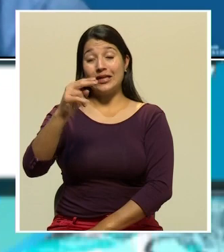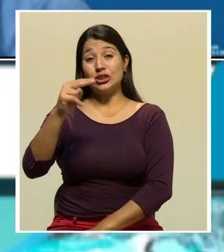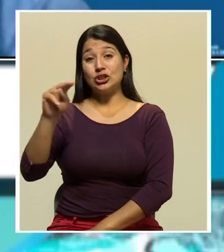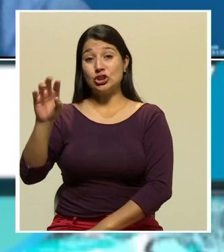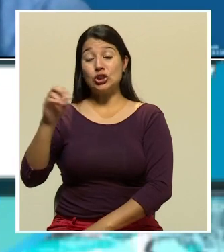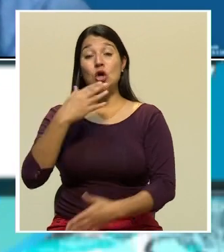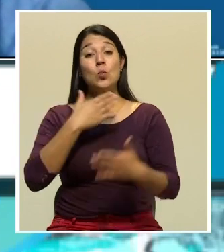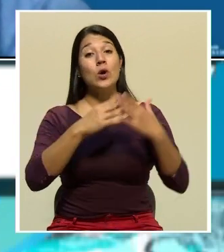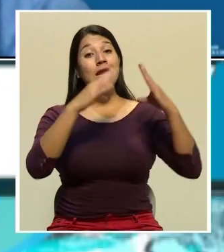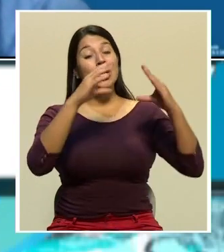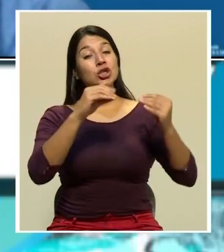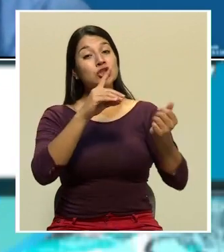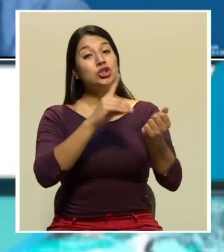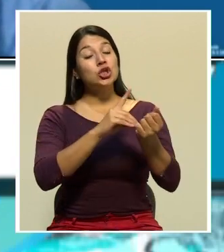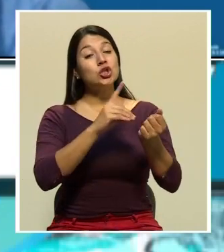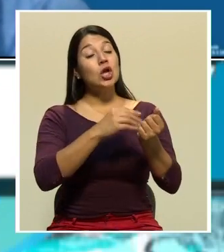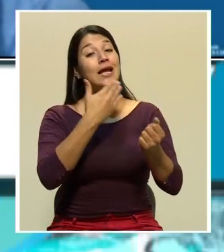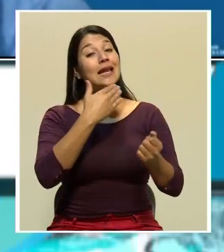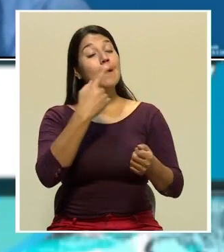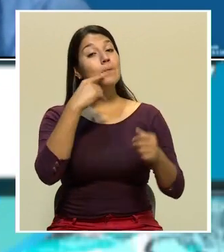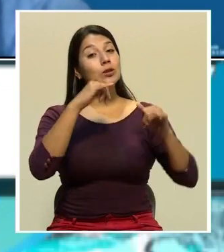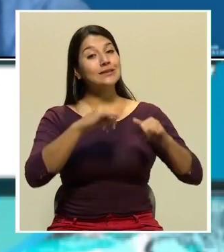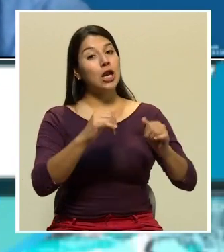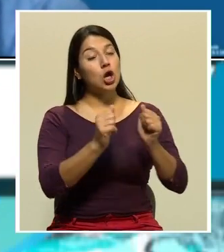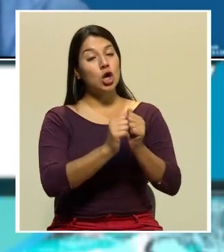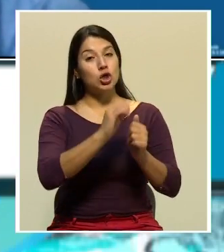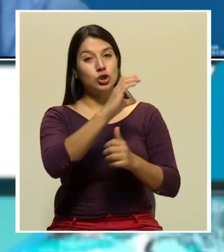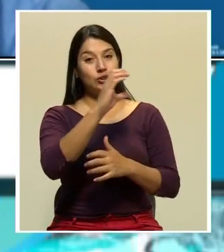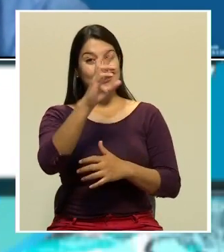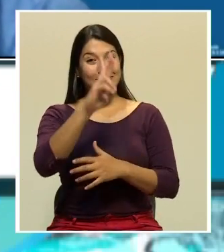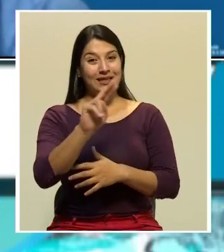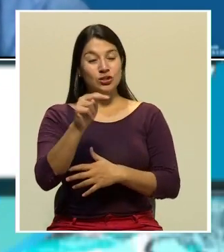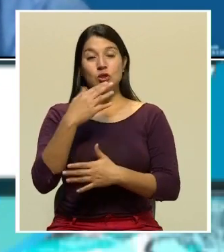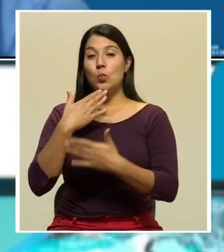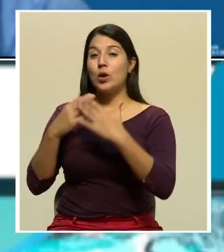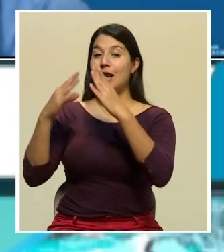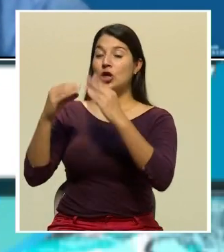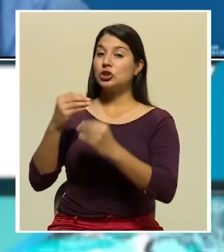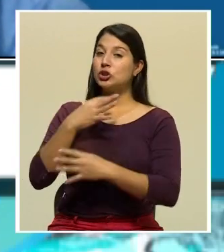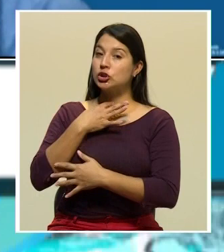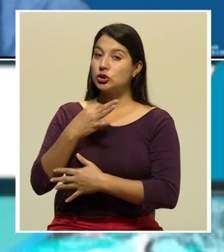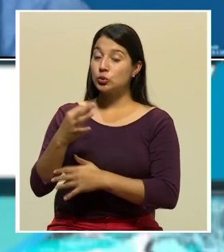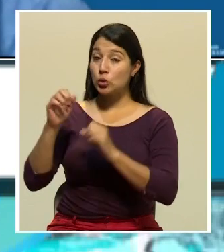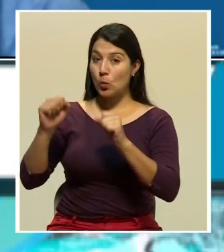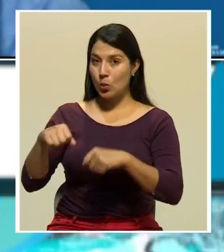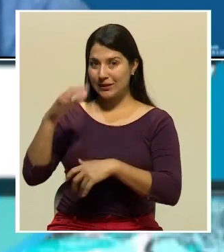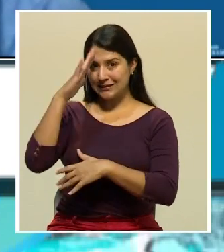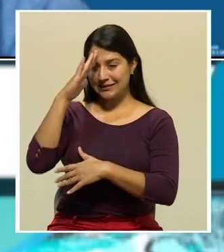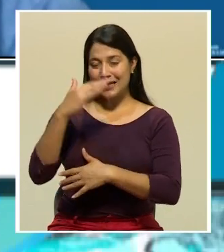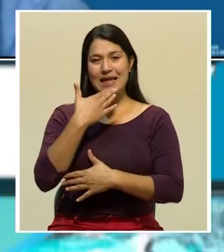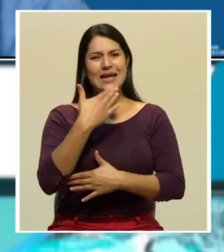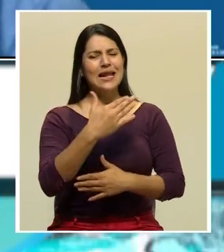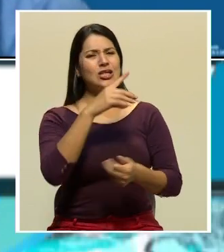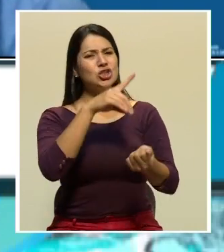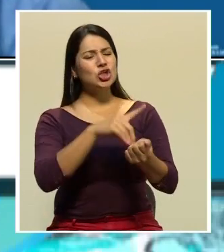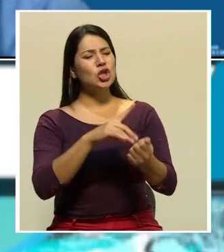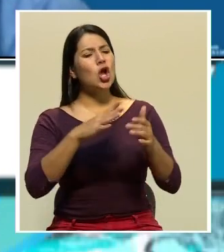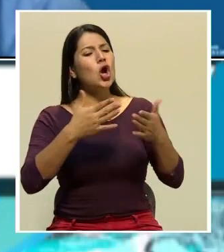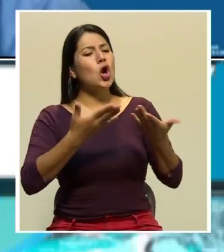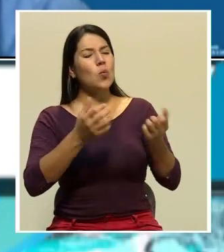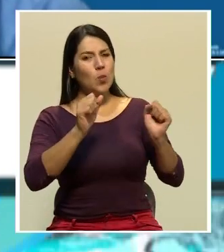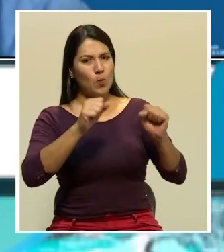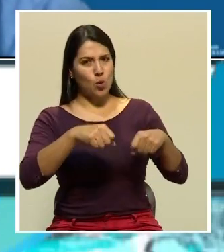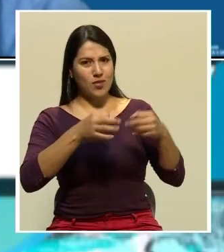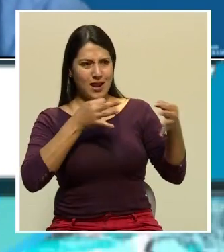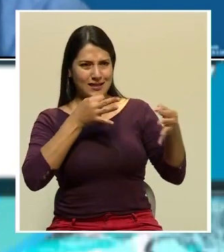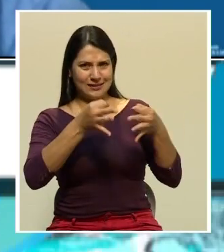Noticias. Muy buenas noches, gusto saludarlo. Gracias, doctor. ¿Cómo poner en contexto